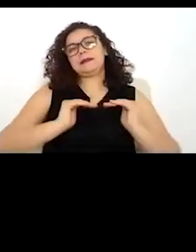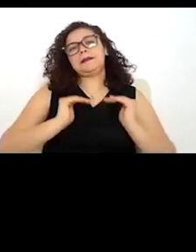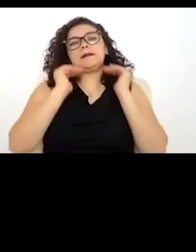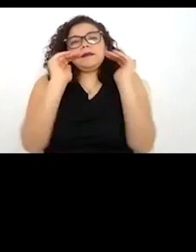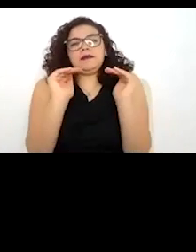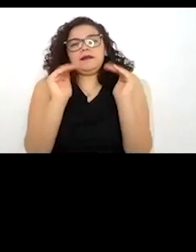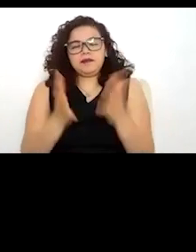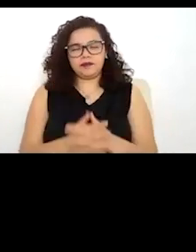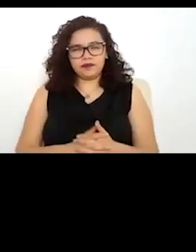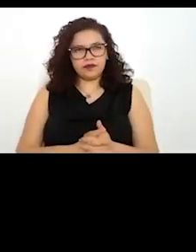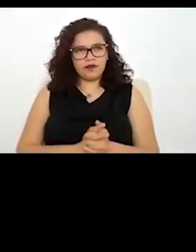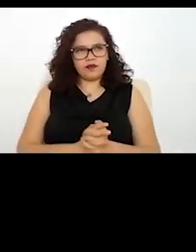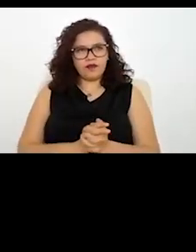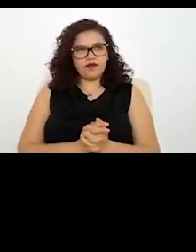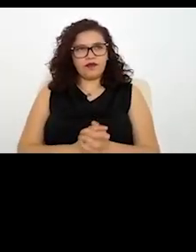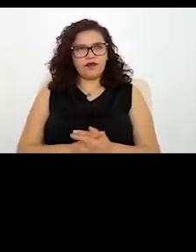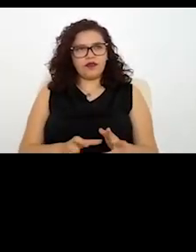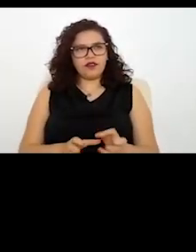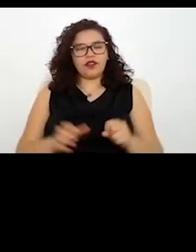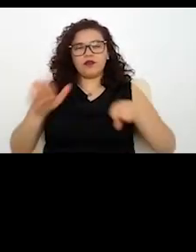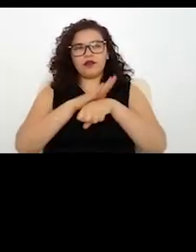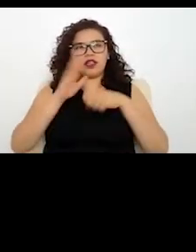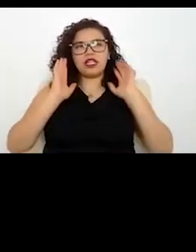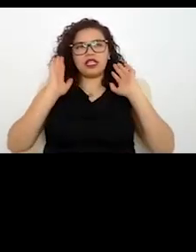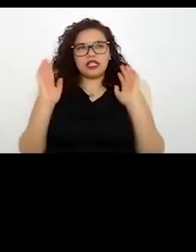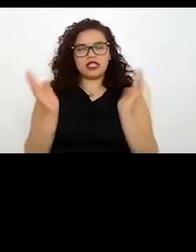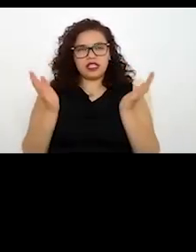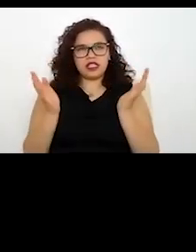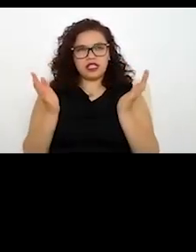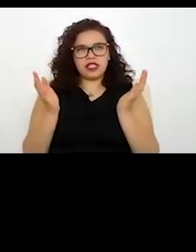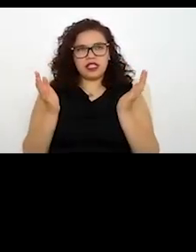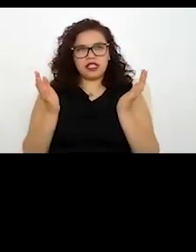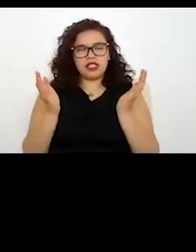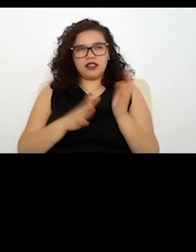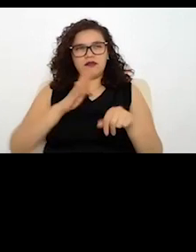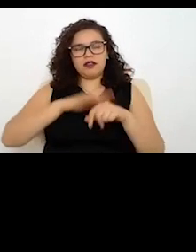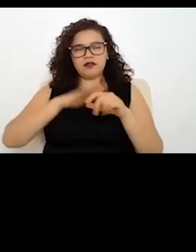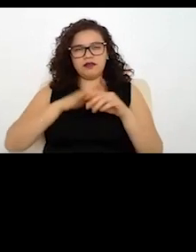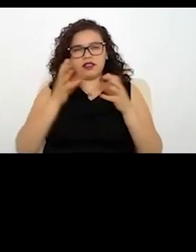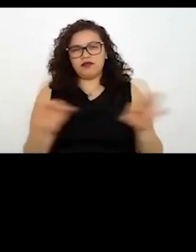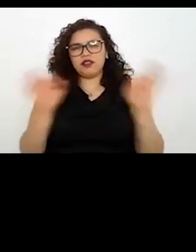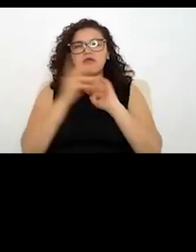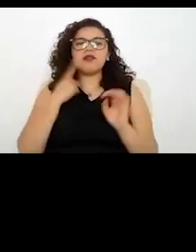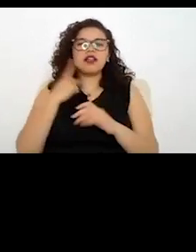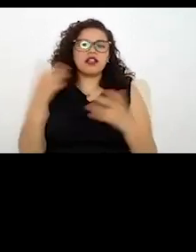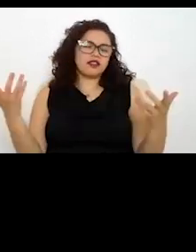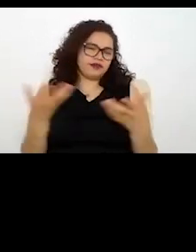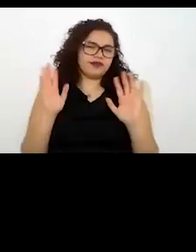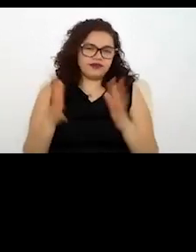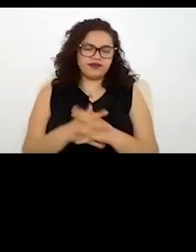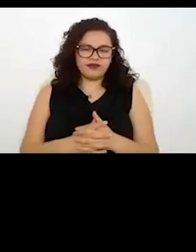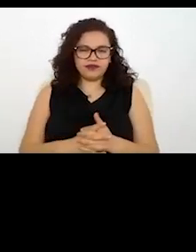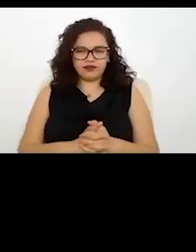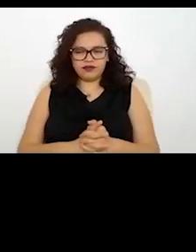la cancha, porque justo ya están implementando lo más importante, que es la política, ¿no? Entonces, yo te diría,